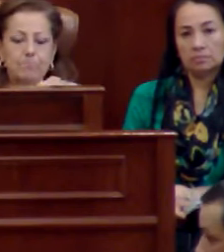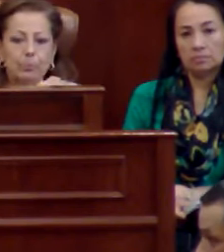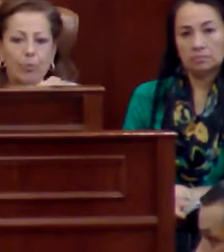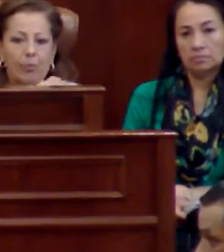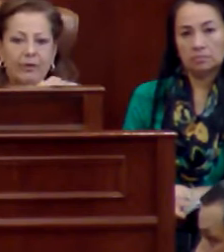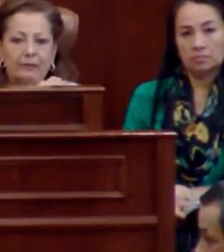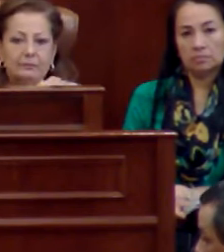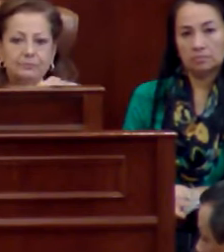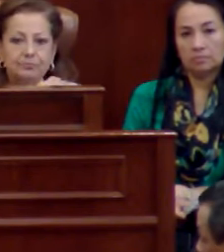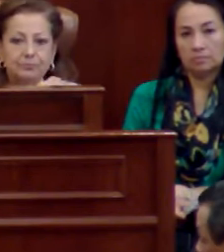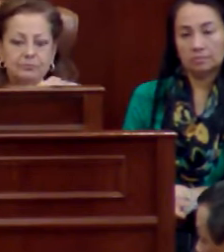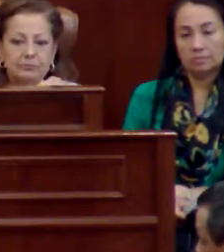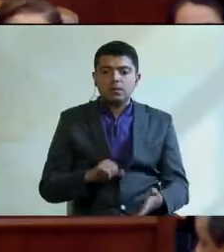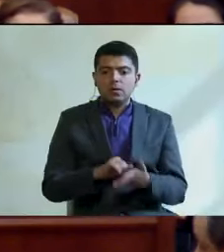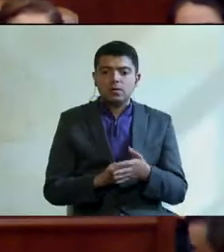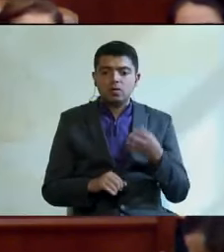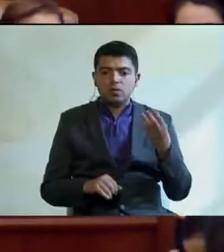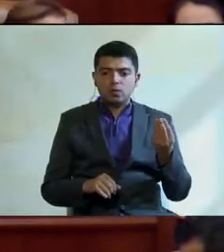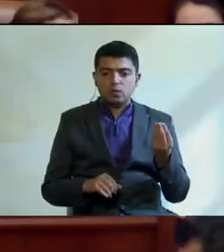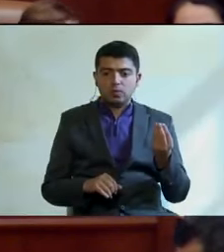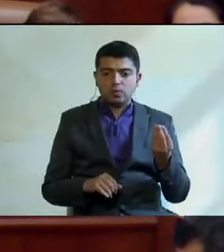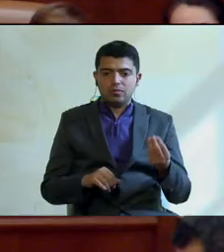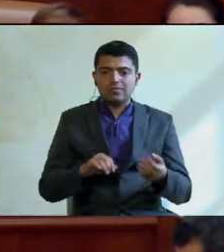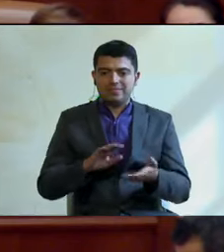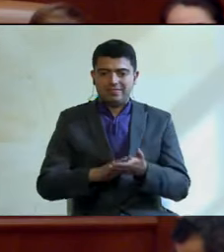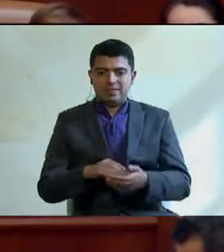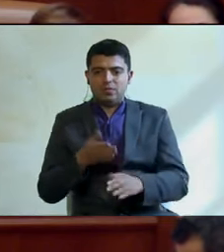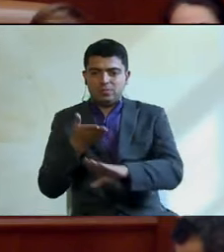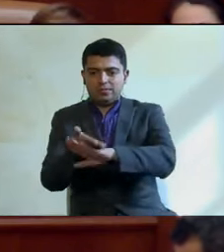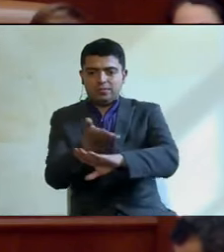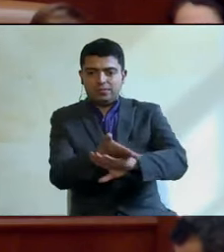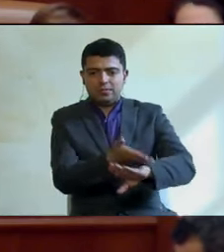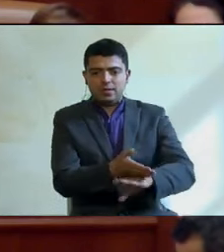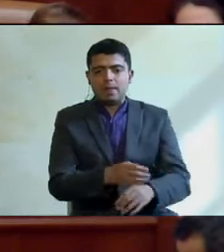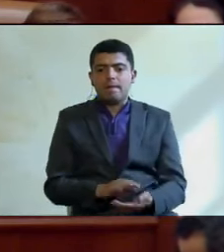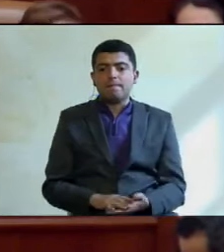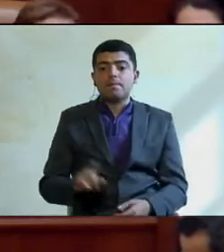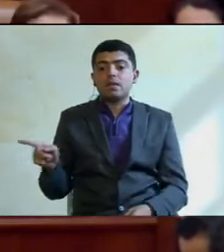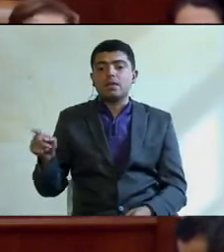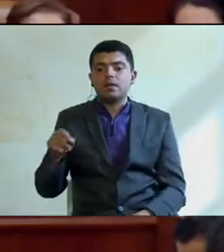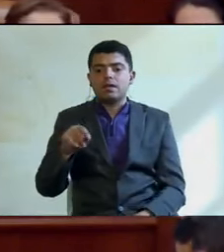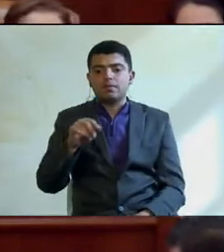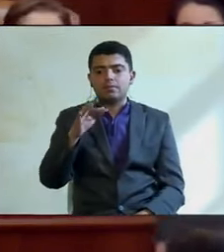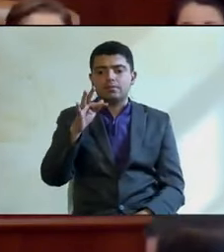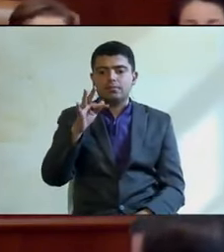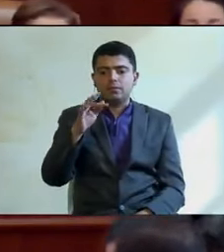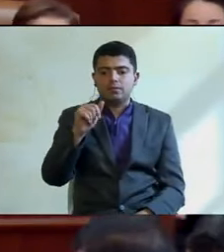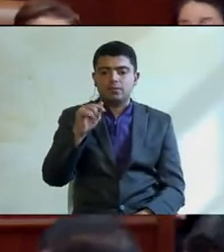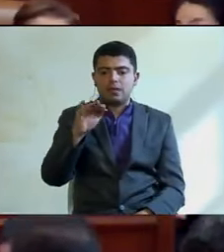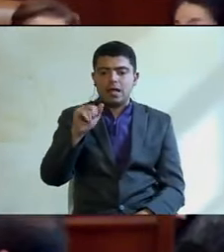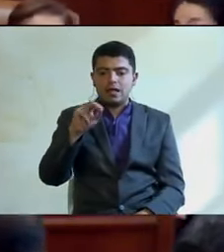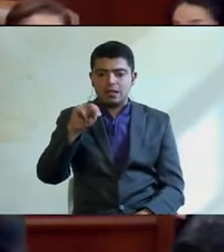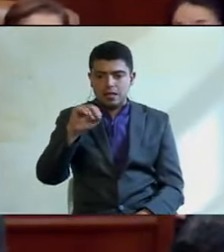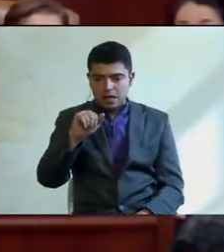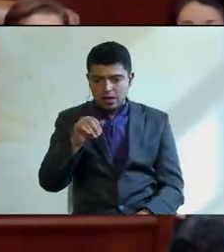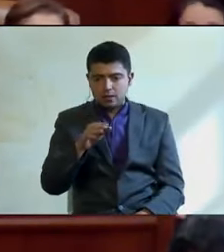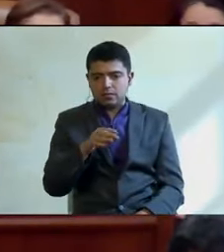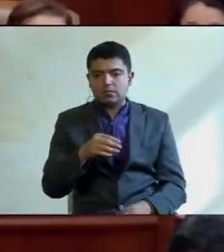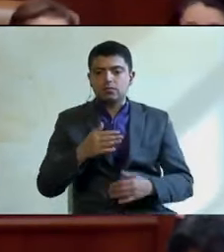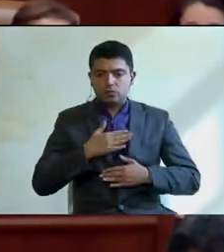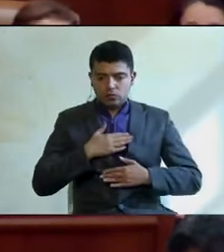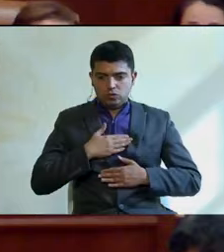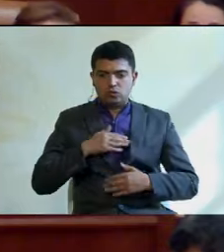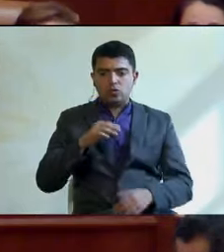grupo de ponentes la doctora Tatiana cabello la doctora Ana Paola agudelo y mi persona Luis Fernando reggo como